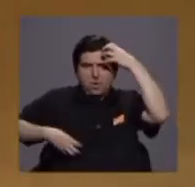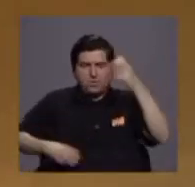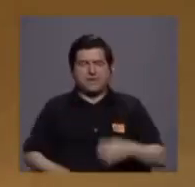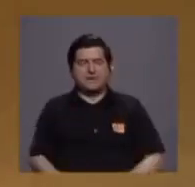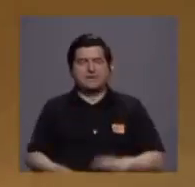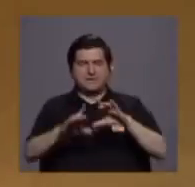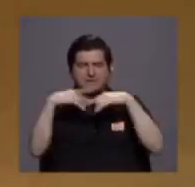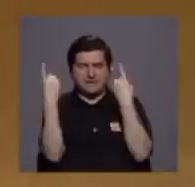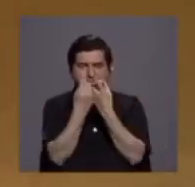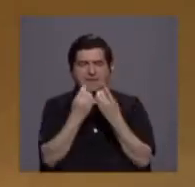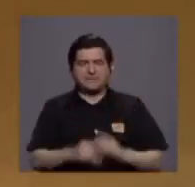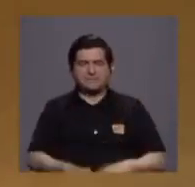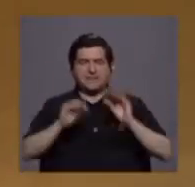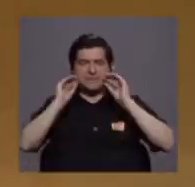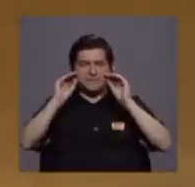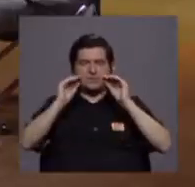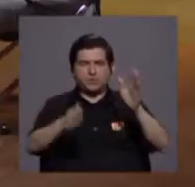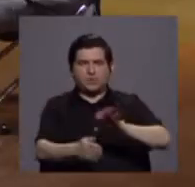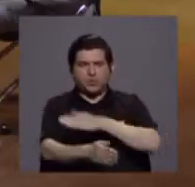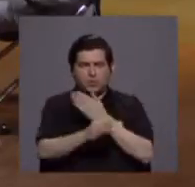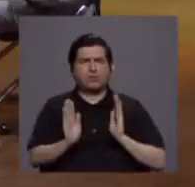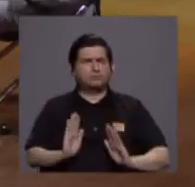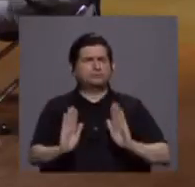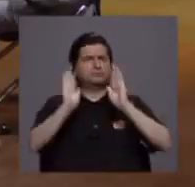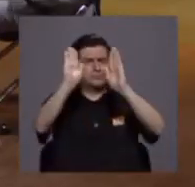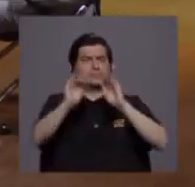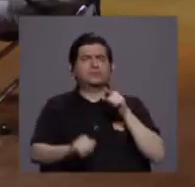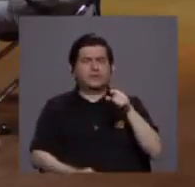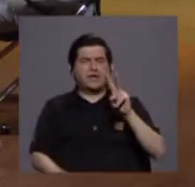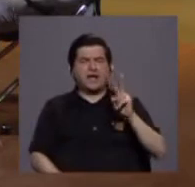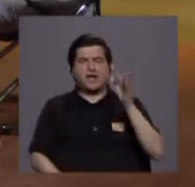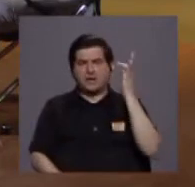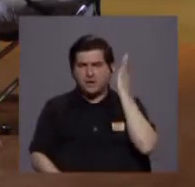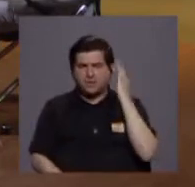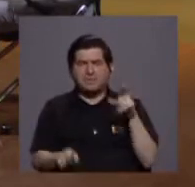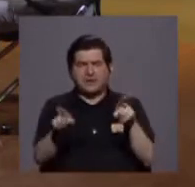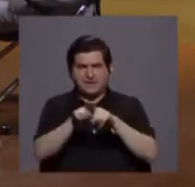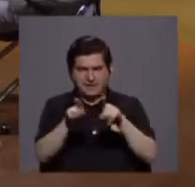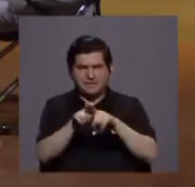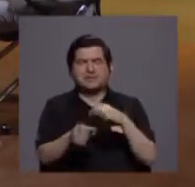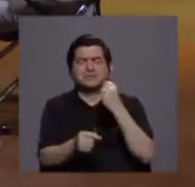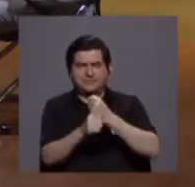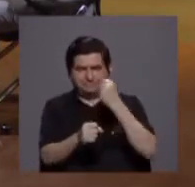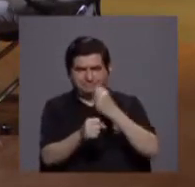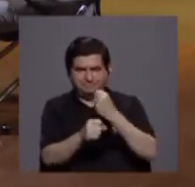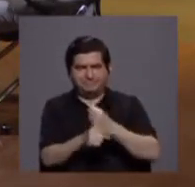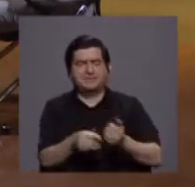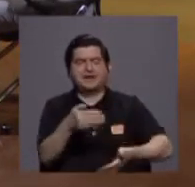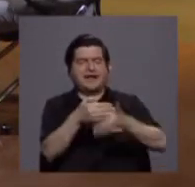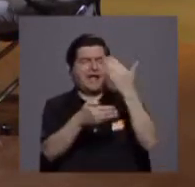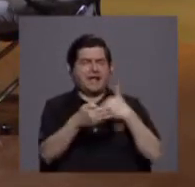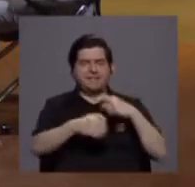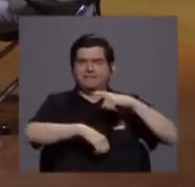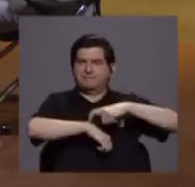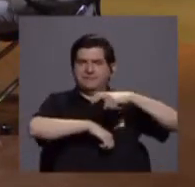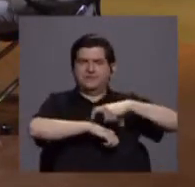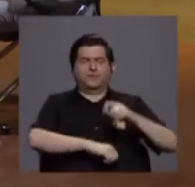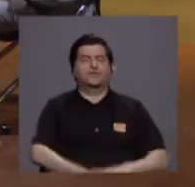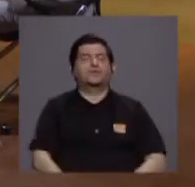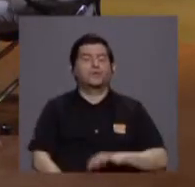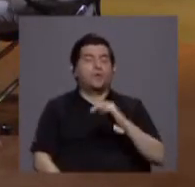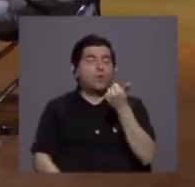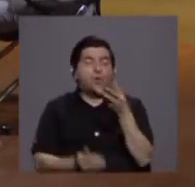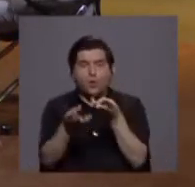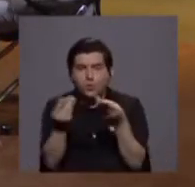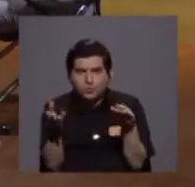pedagogía musical sobresaliente y donde se encuentra una colega con la que ya he trabajado anteriormente. Otro